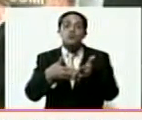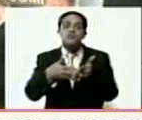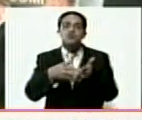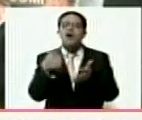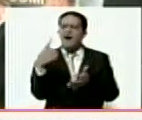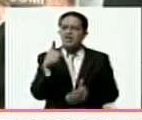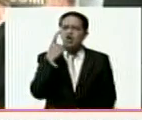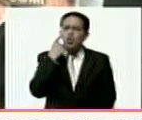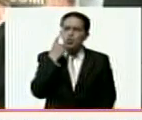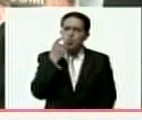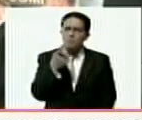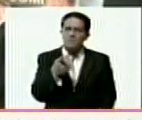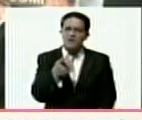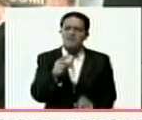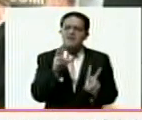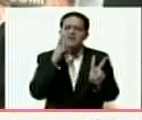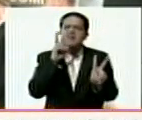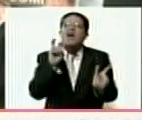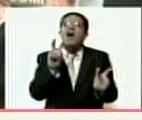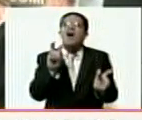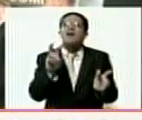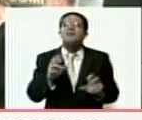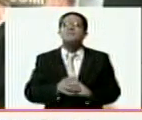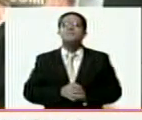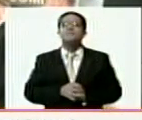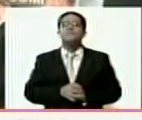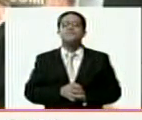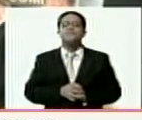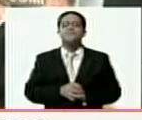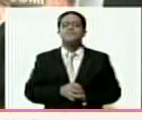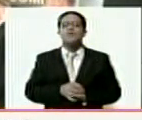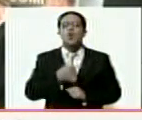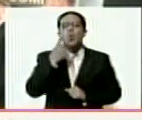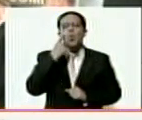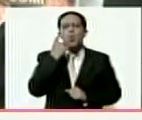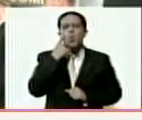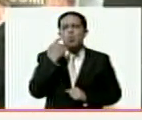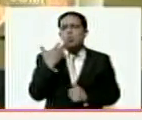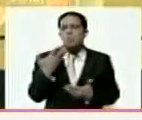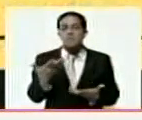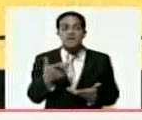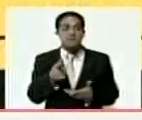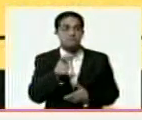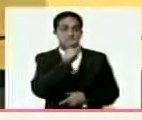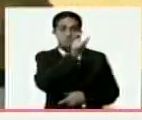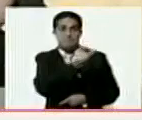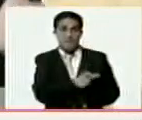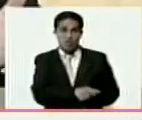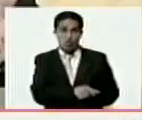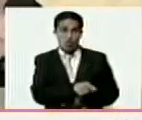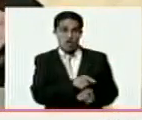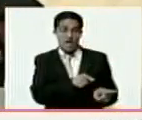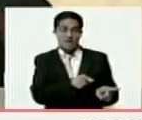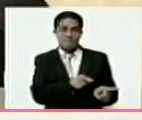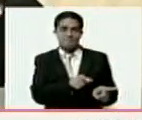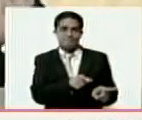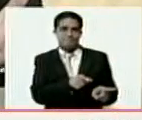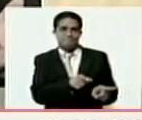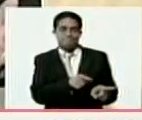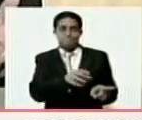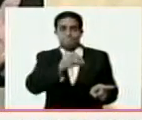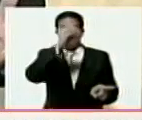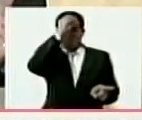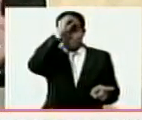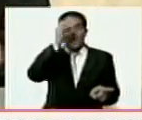rara, que es que unos voceros sin nombre llaman a